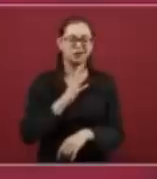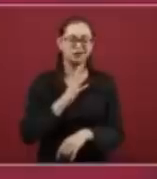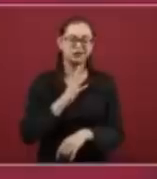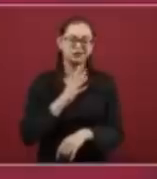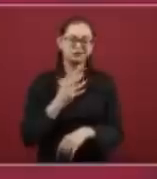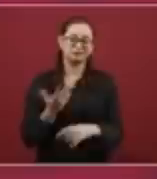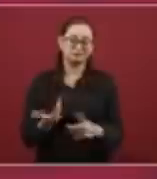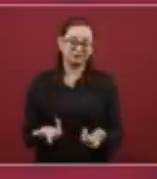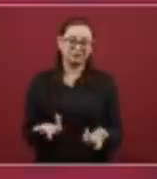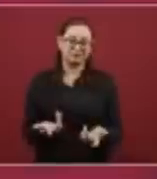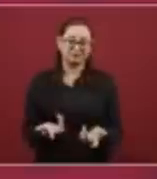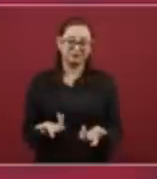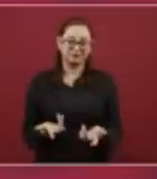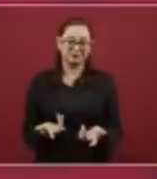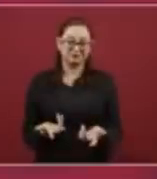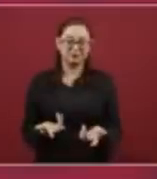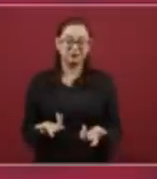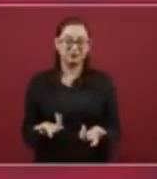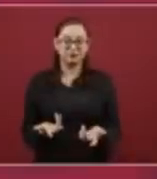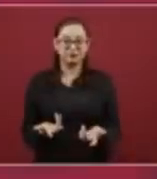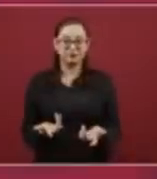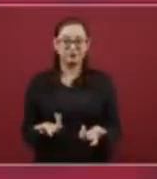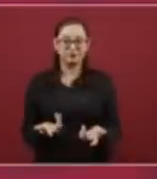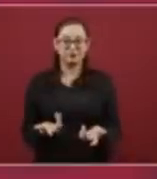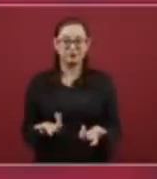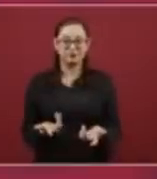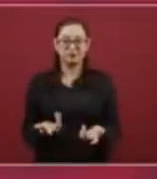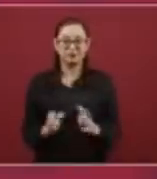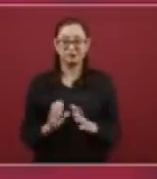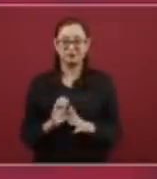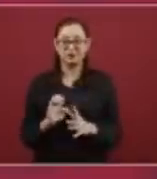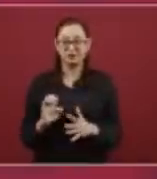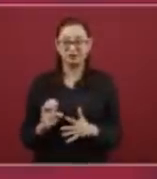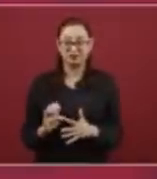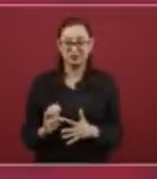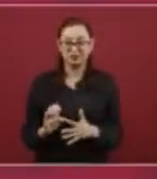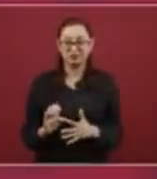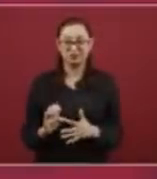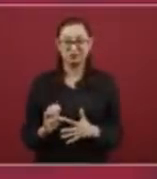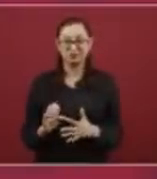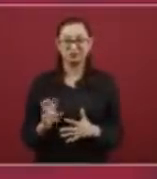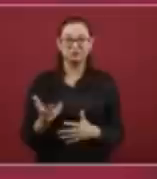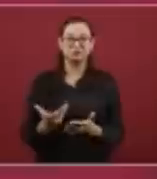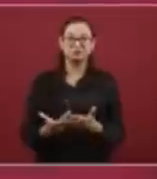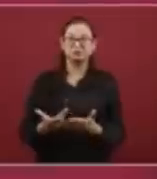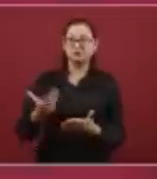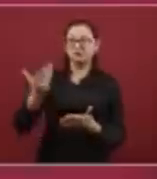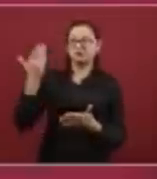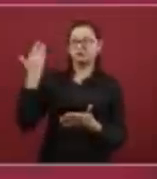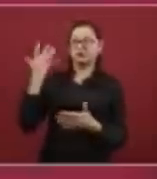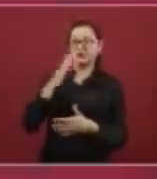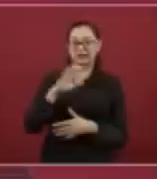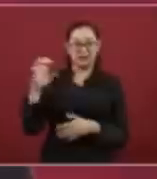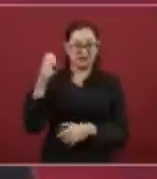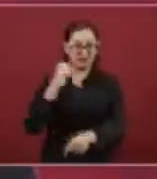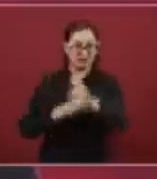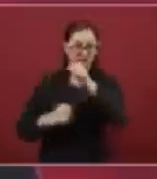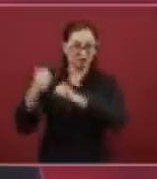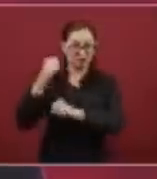se va a saber qué sucedió hace 500 años,